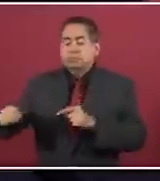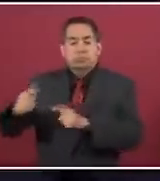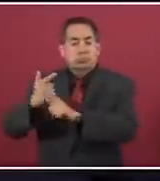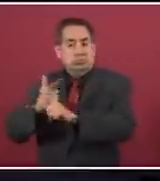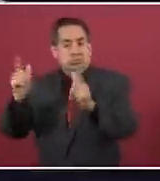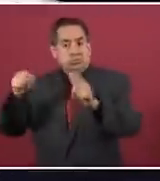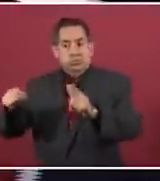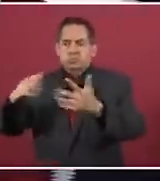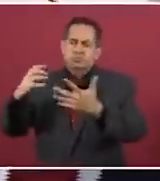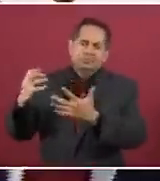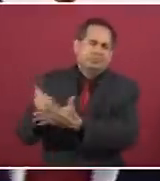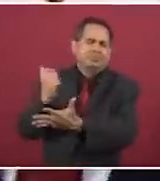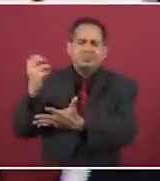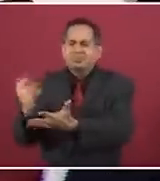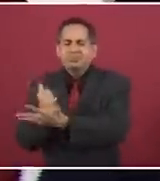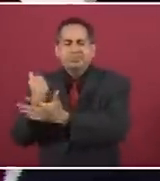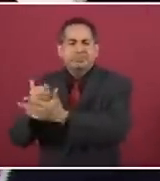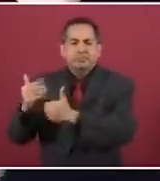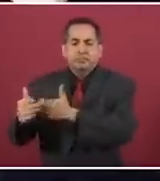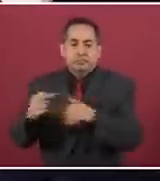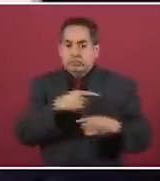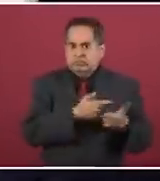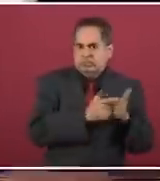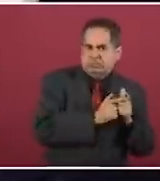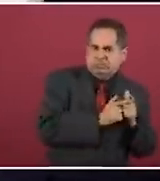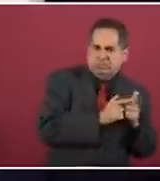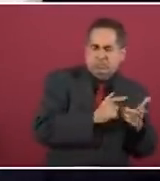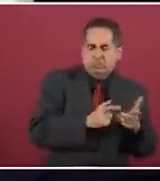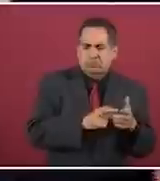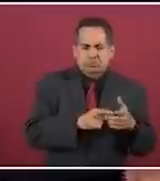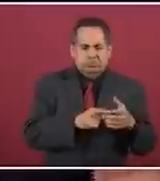triunfan y